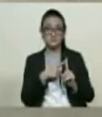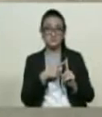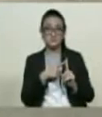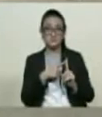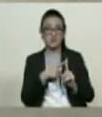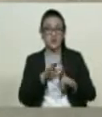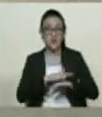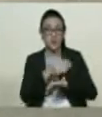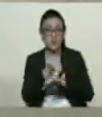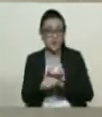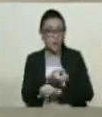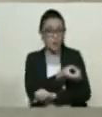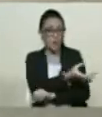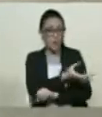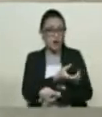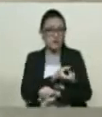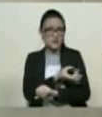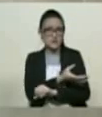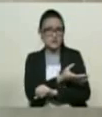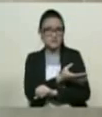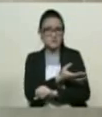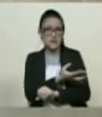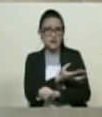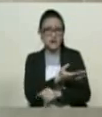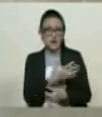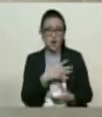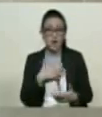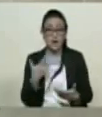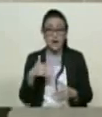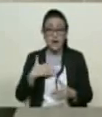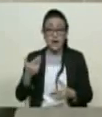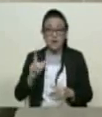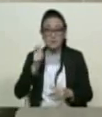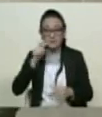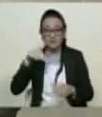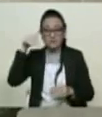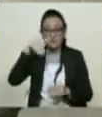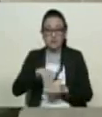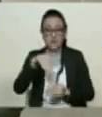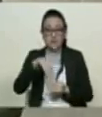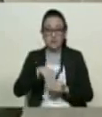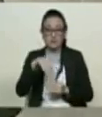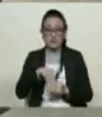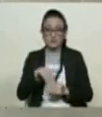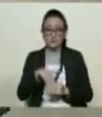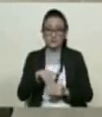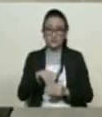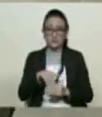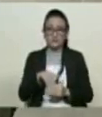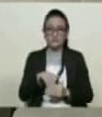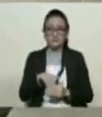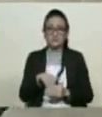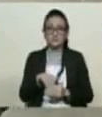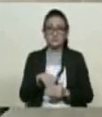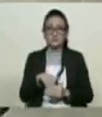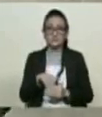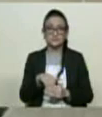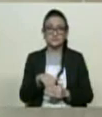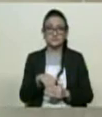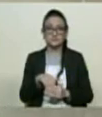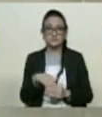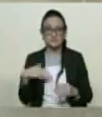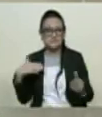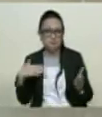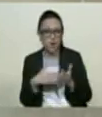de violencia que intentaron impedir que se instalaran los centros de votación. Además de eso, hubo